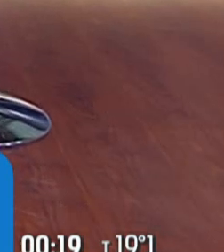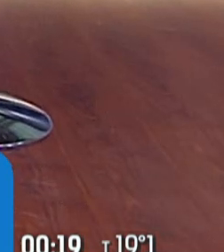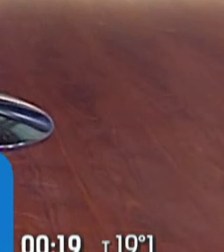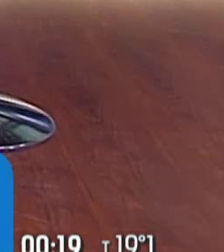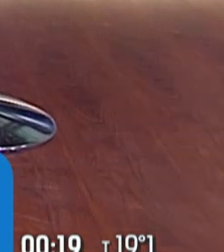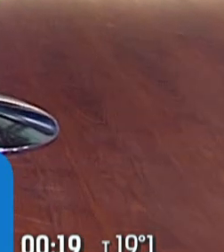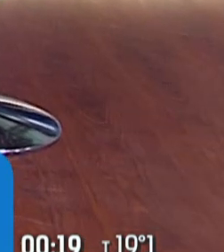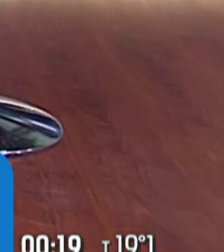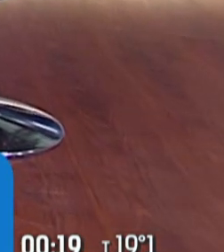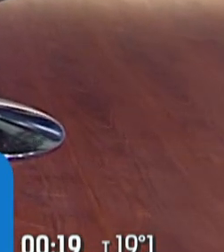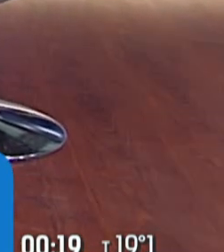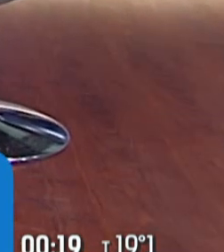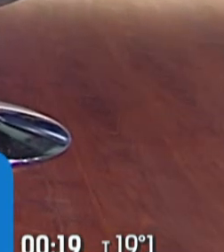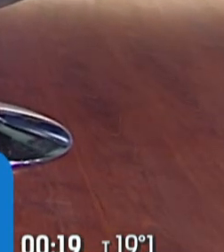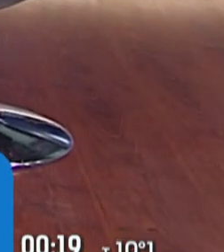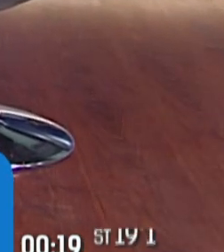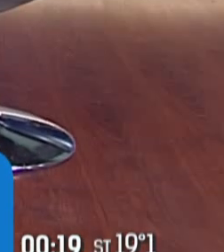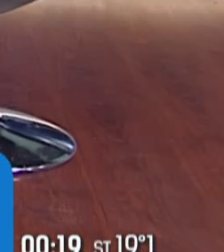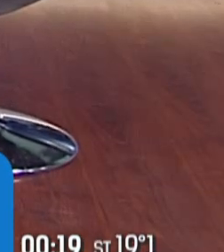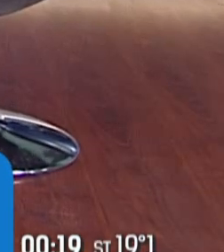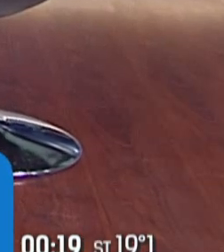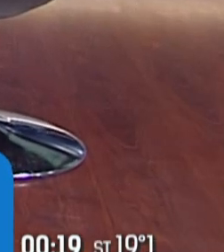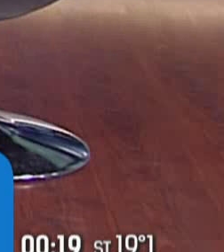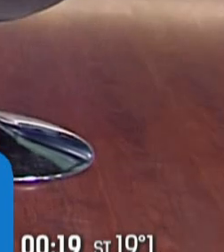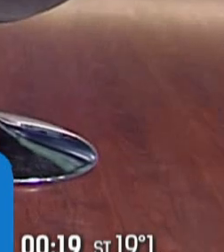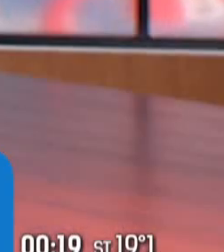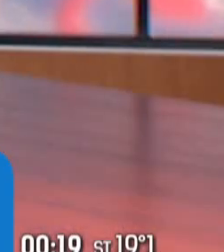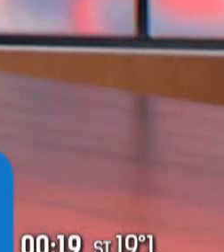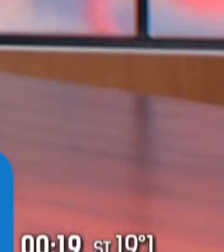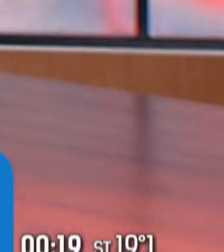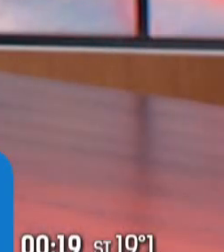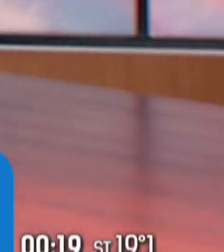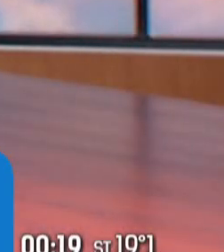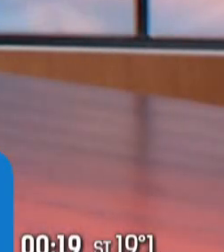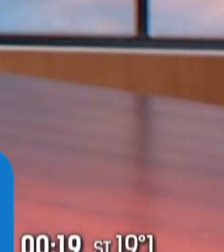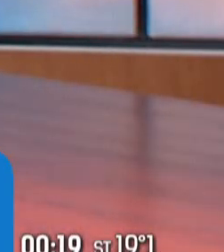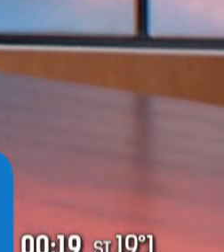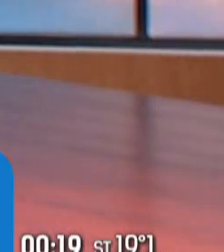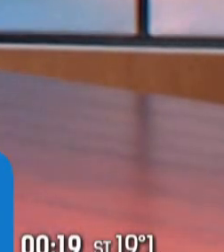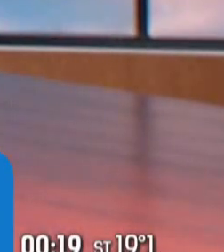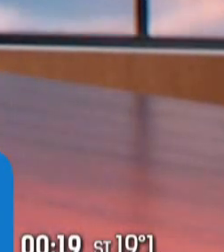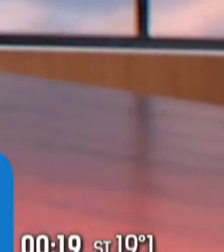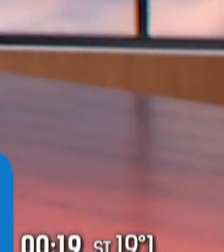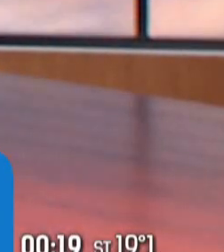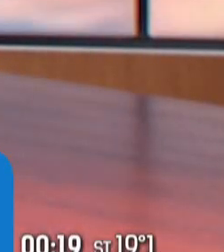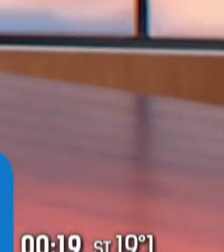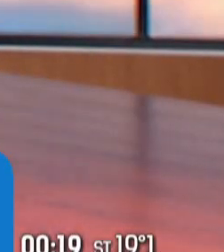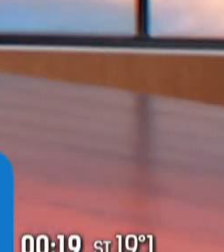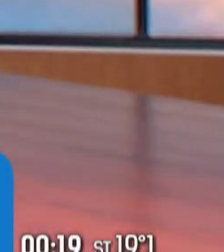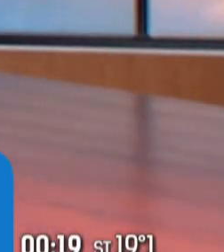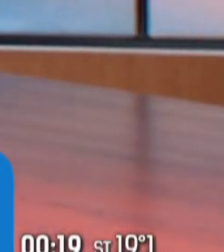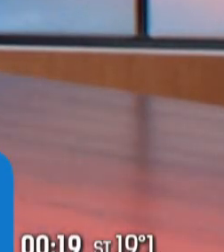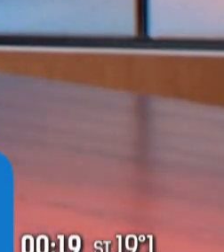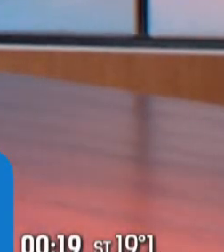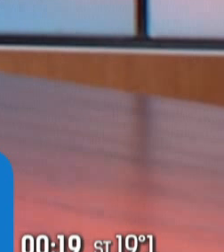director global de escolas ocurrentes en el sistema educativo que está